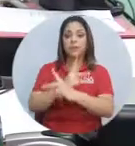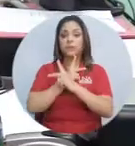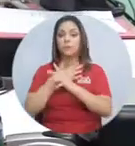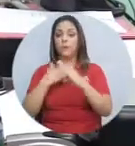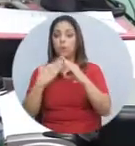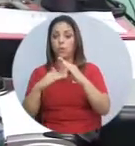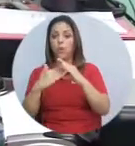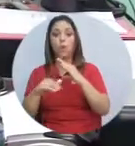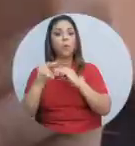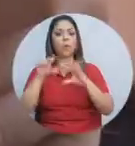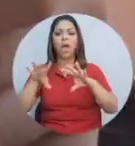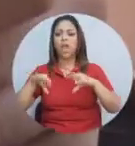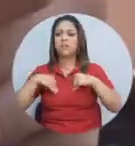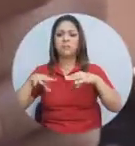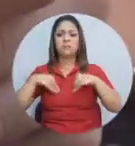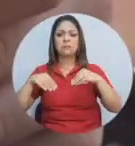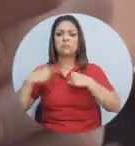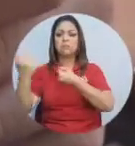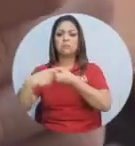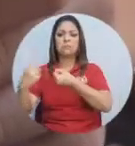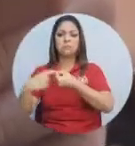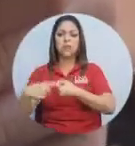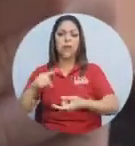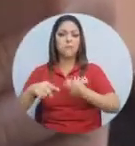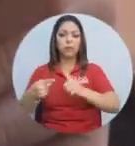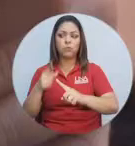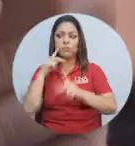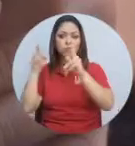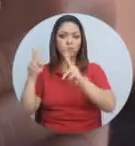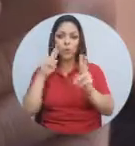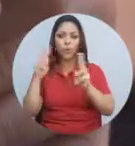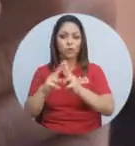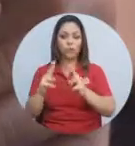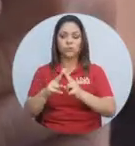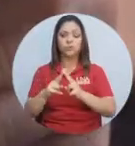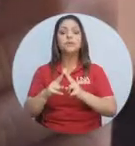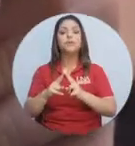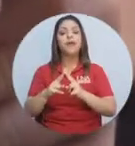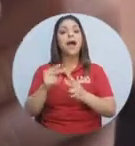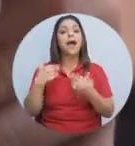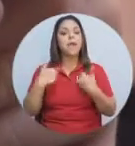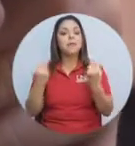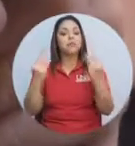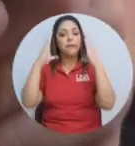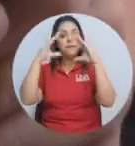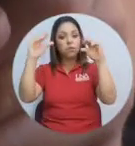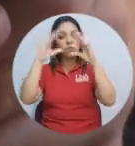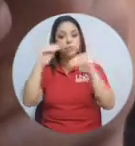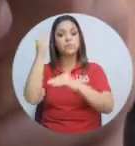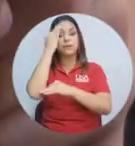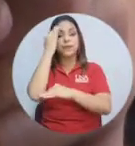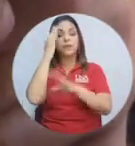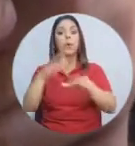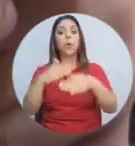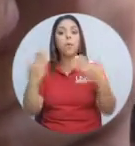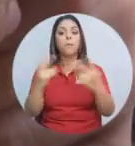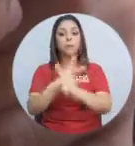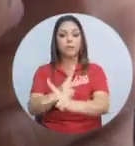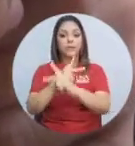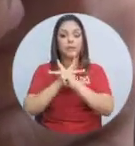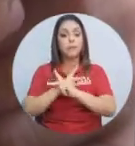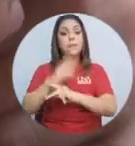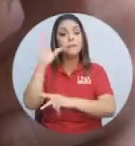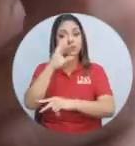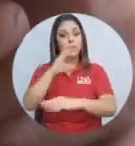no aceptando amigos o personas que no conocen en sus redes sociales, etcétera. Hay mucha información sobre cómo protegerse.